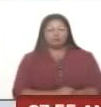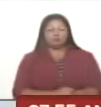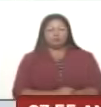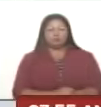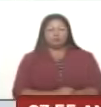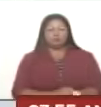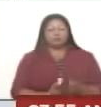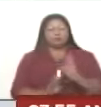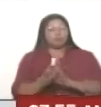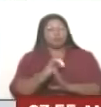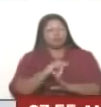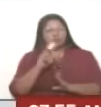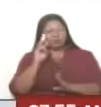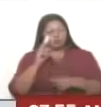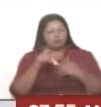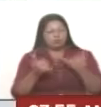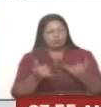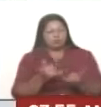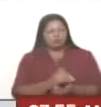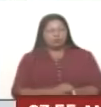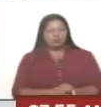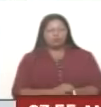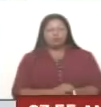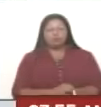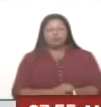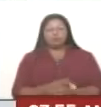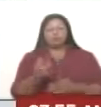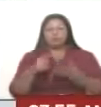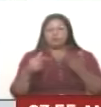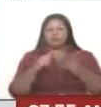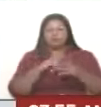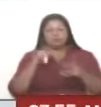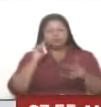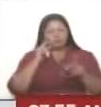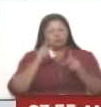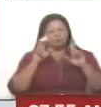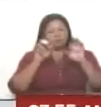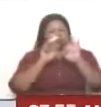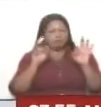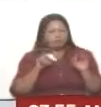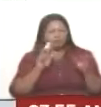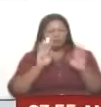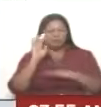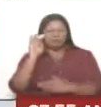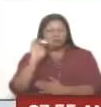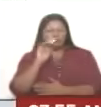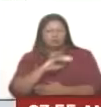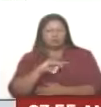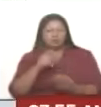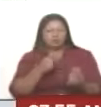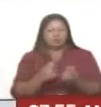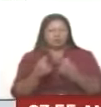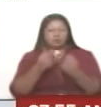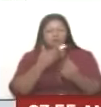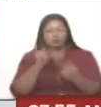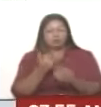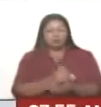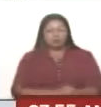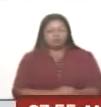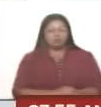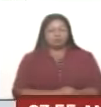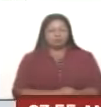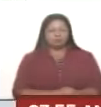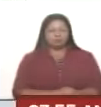algo fundamental para la diversificación económica y para el nuevo modelo del futuro, hacer una economía mucho más sólida y, por cierto, mucho